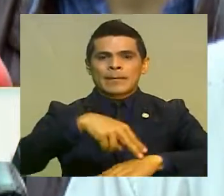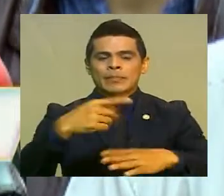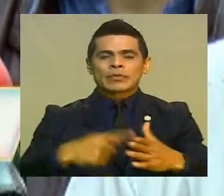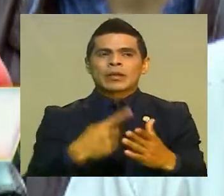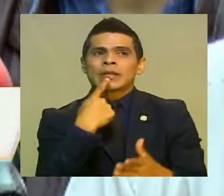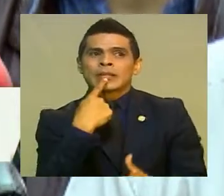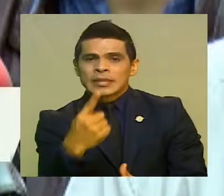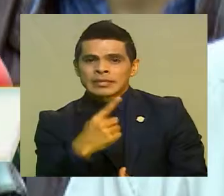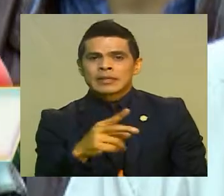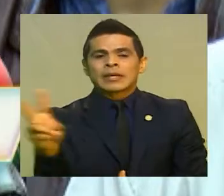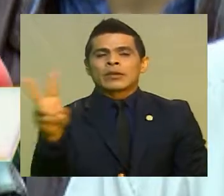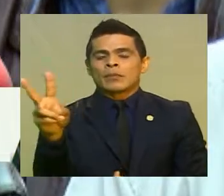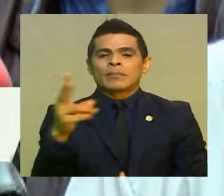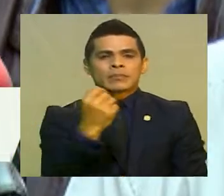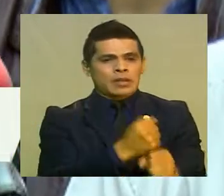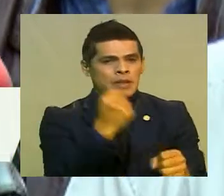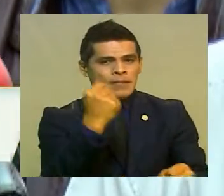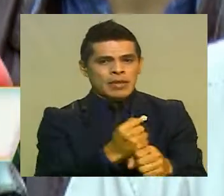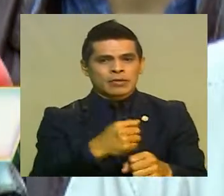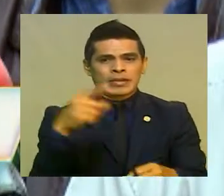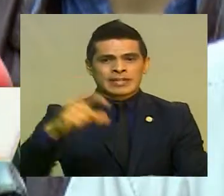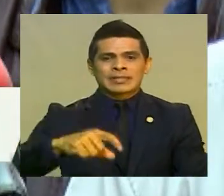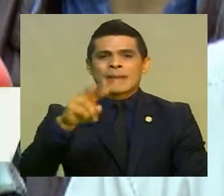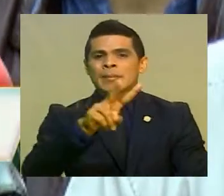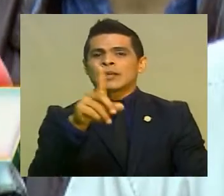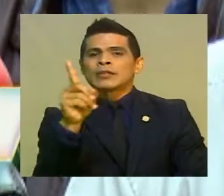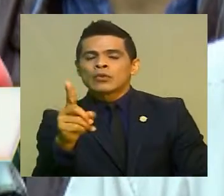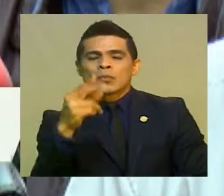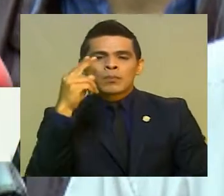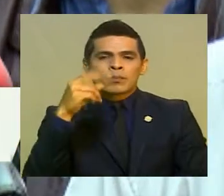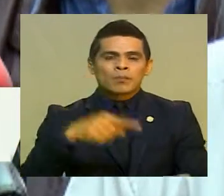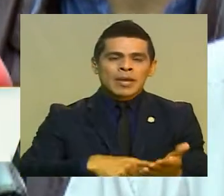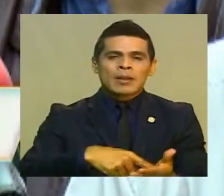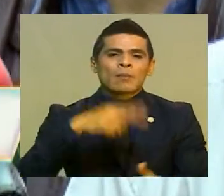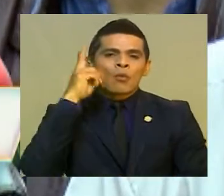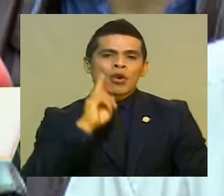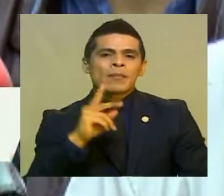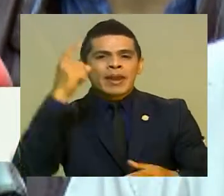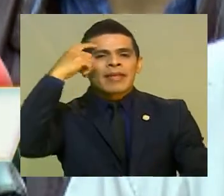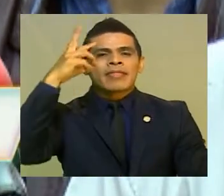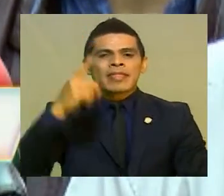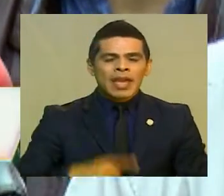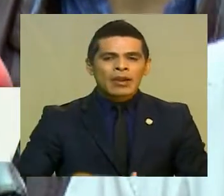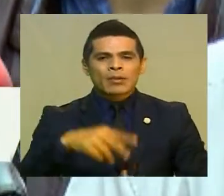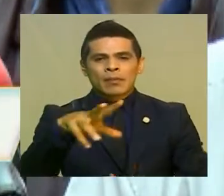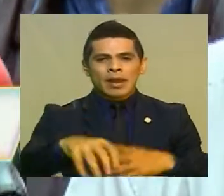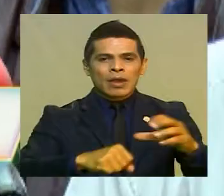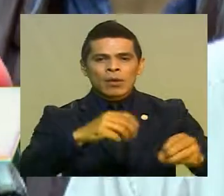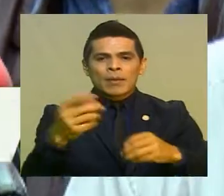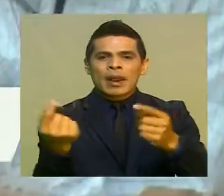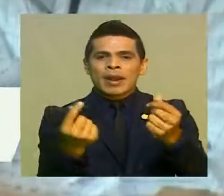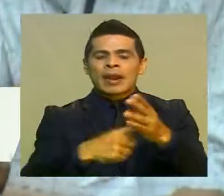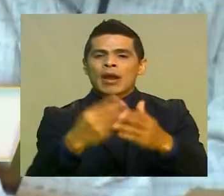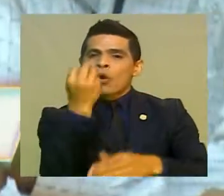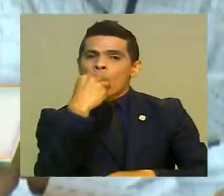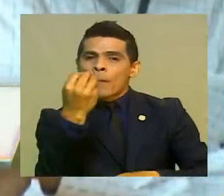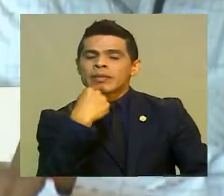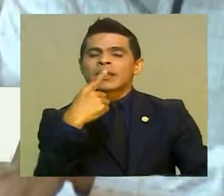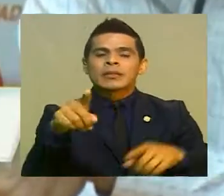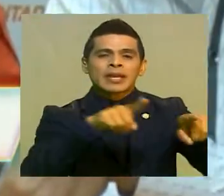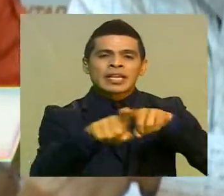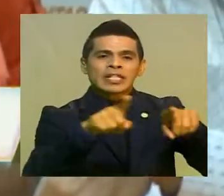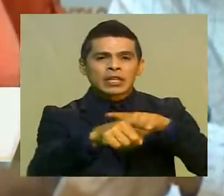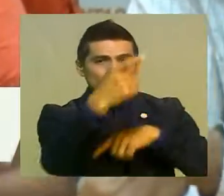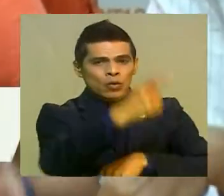que los trabajadores venezolanos necesitan 21 mil bolívares diarios para satisfacer las necesidades de alimentación y criticó al gobierno de nicolás